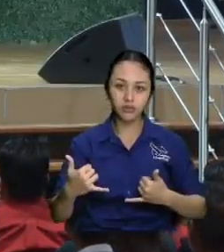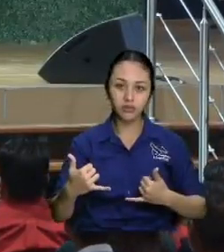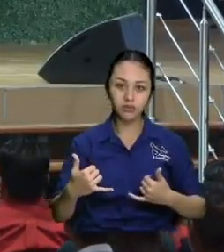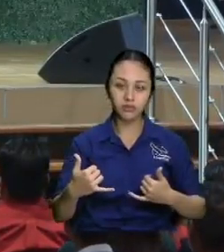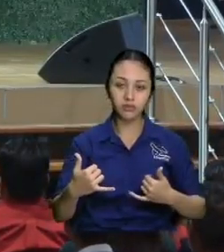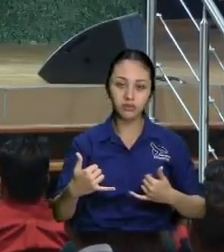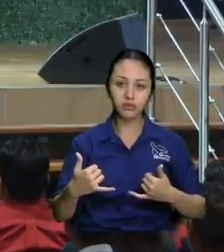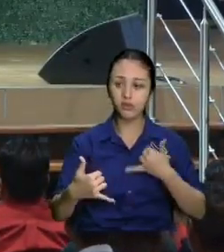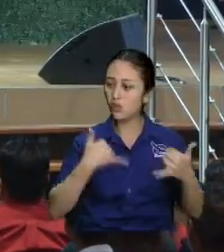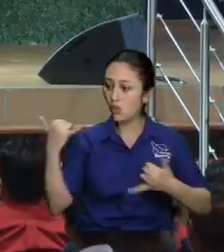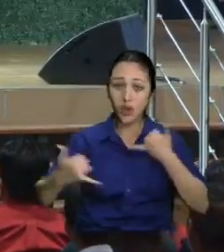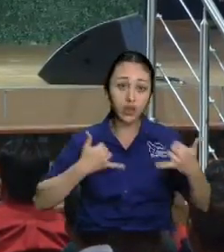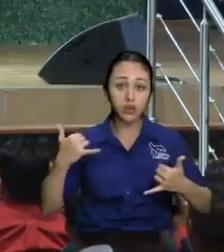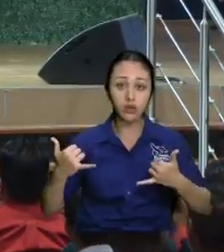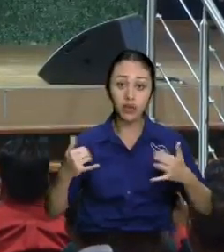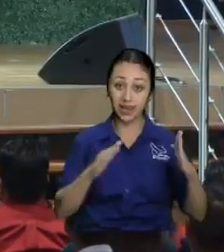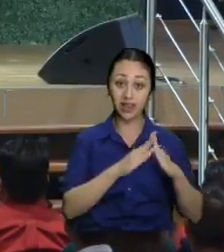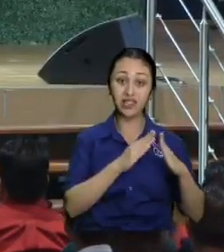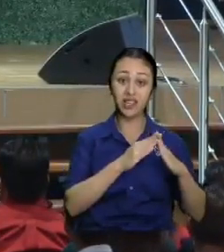En un juego.